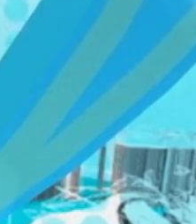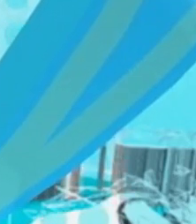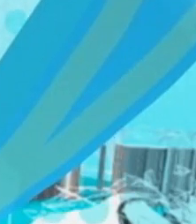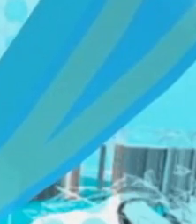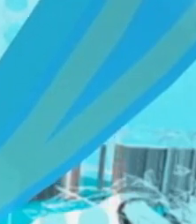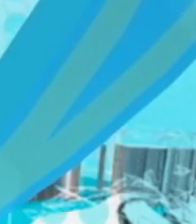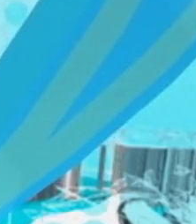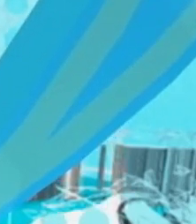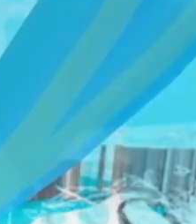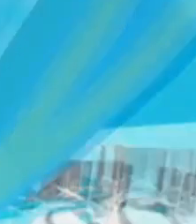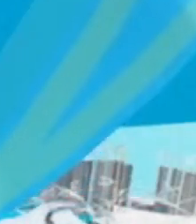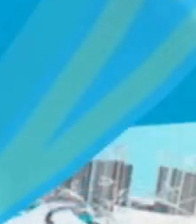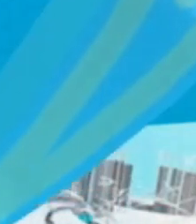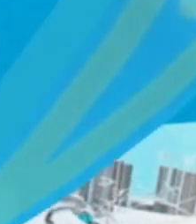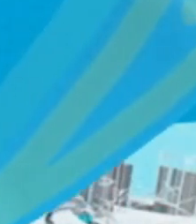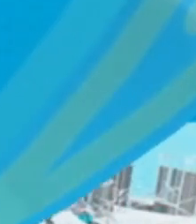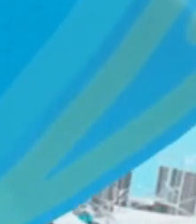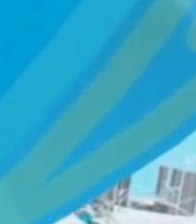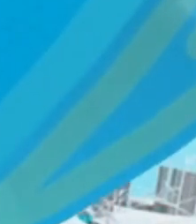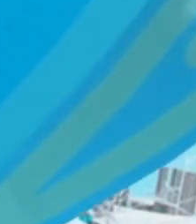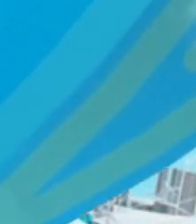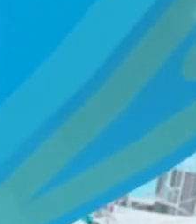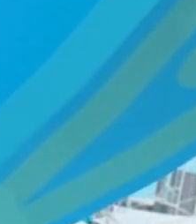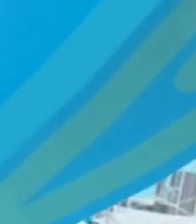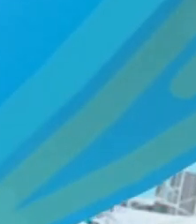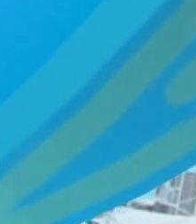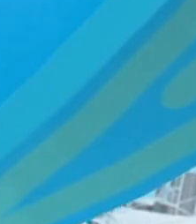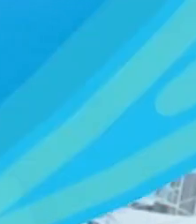Banco Popular presenta El Tipo de Cambio.